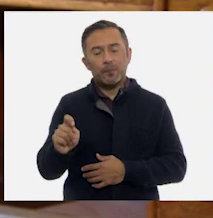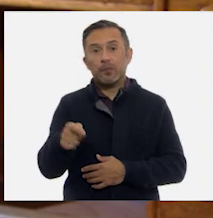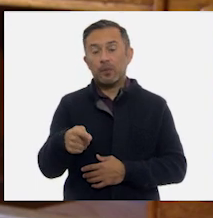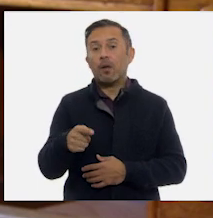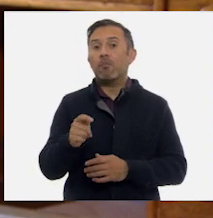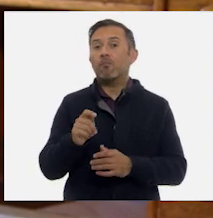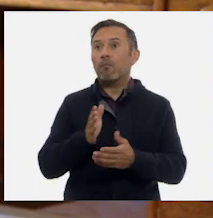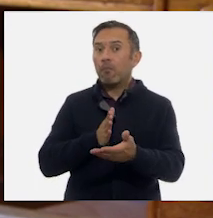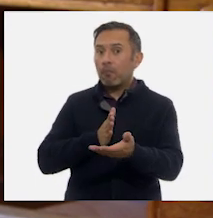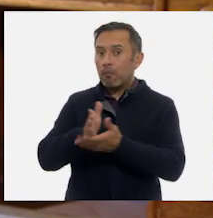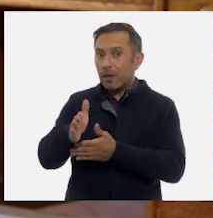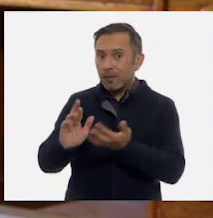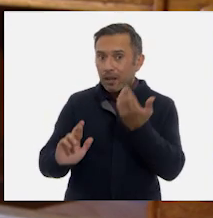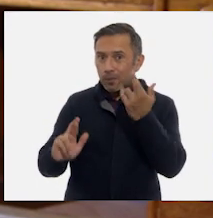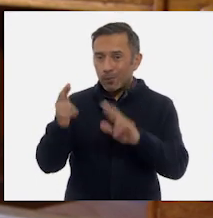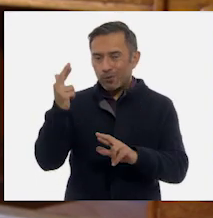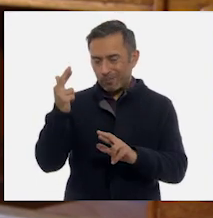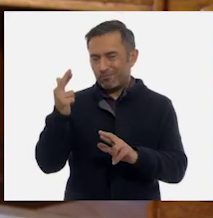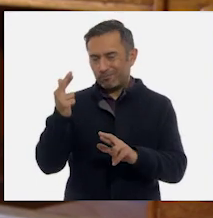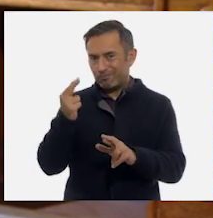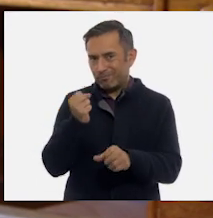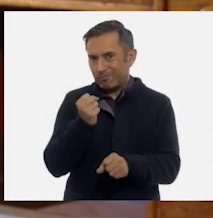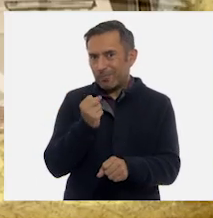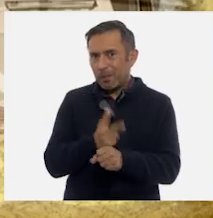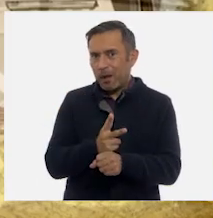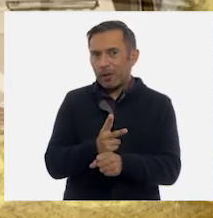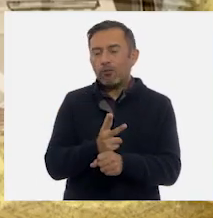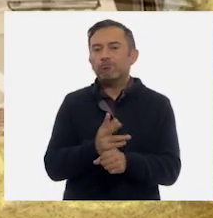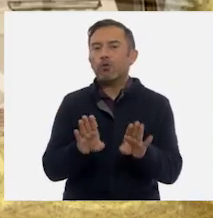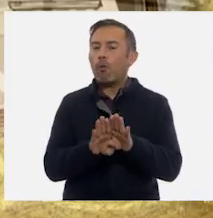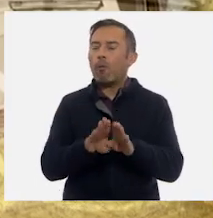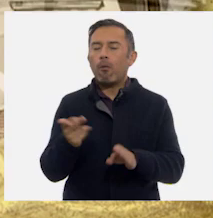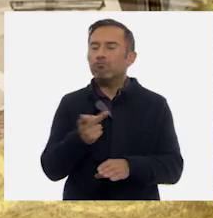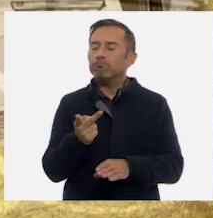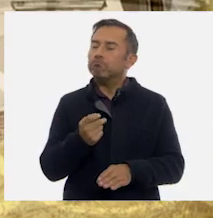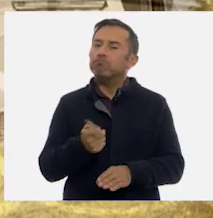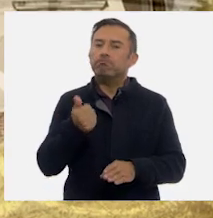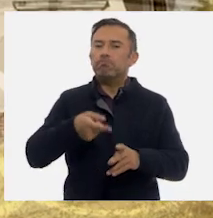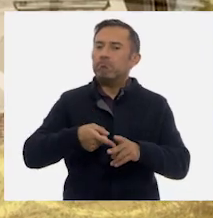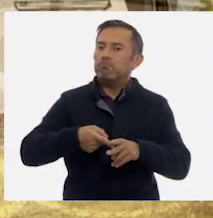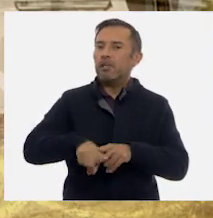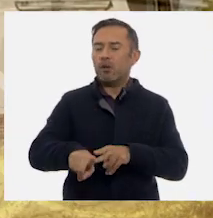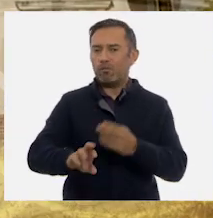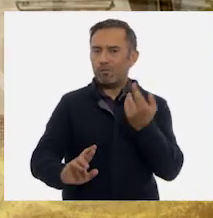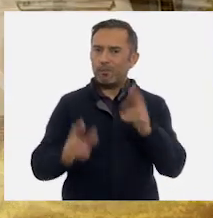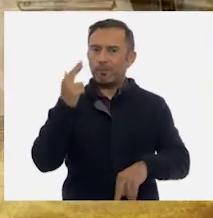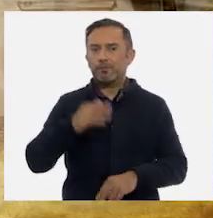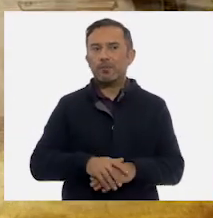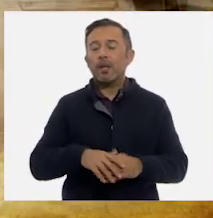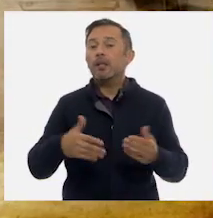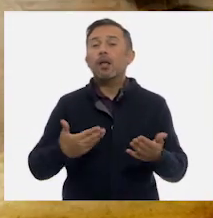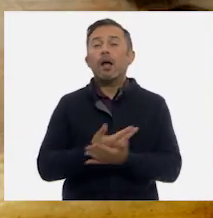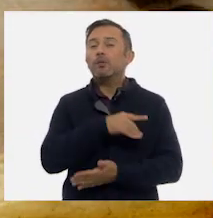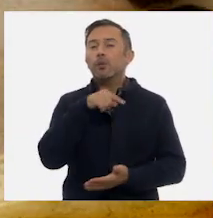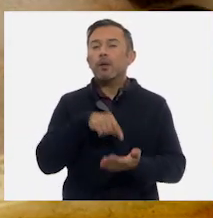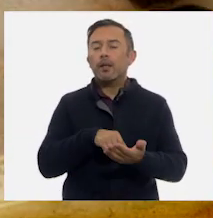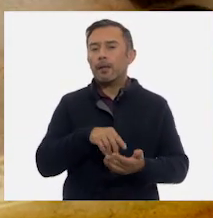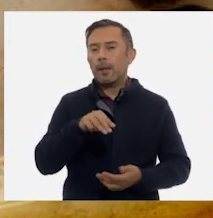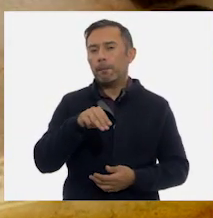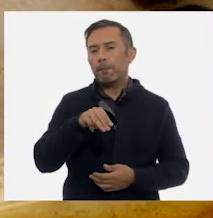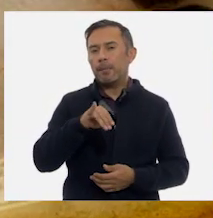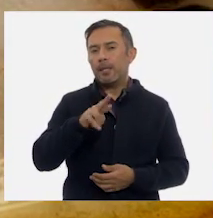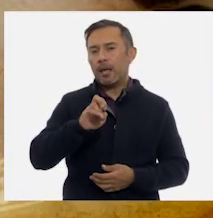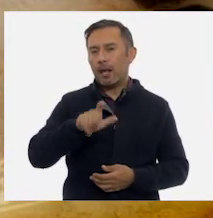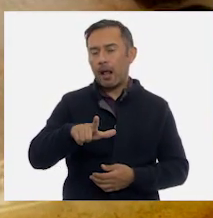muy temprana, digamos que son precursoras. Nacida en Mineral del Monte, Hidalgo, Elisa estudió